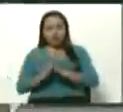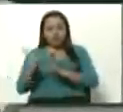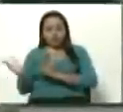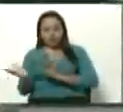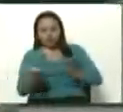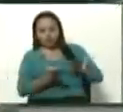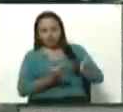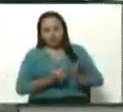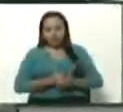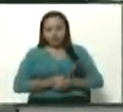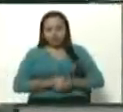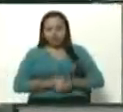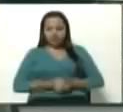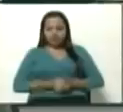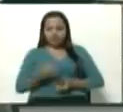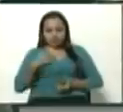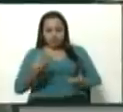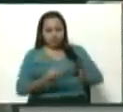favor.